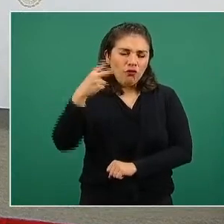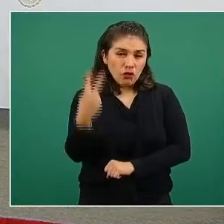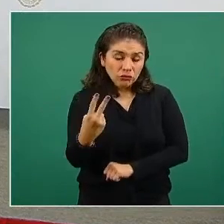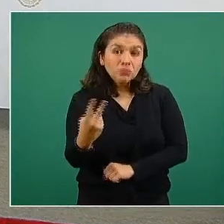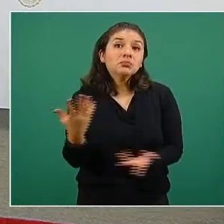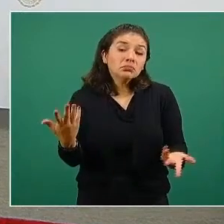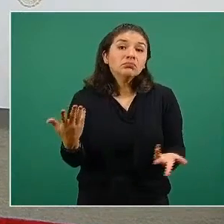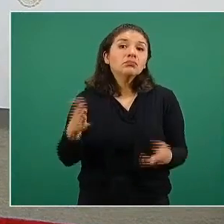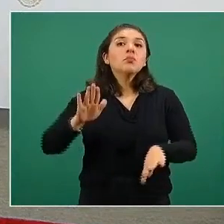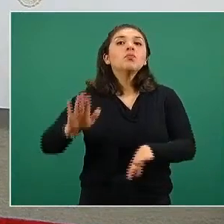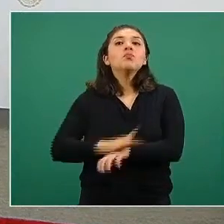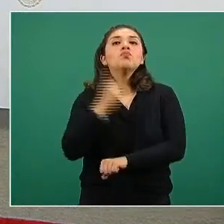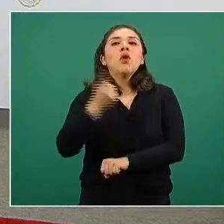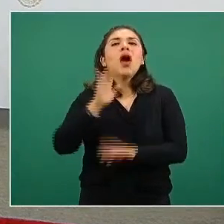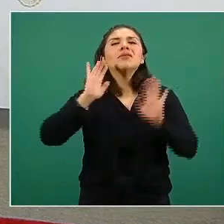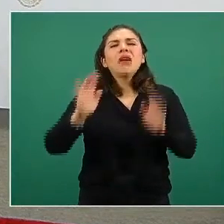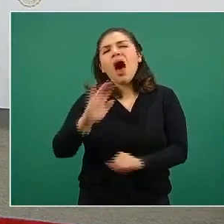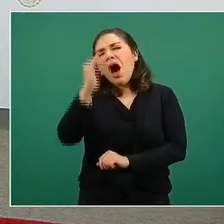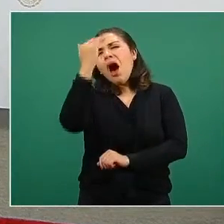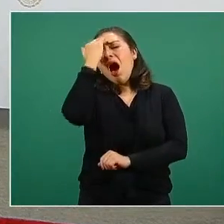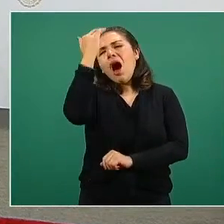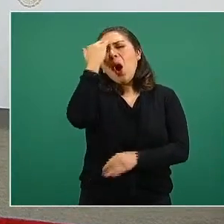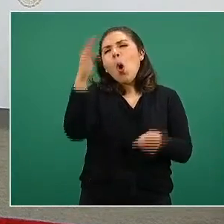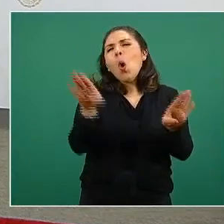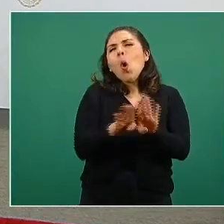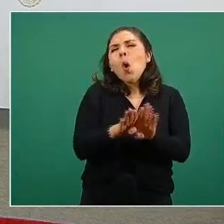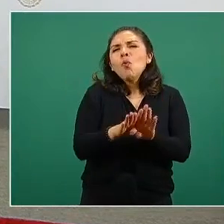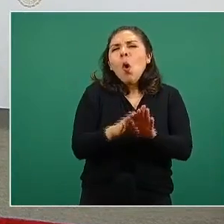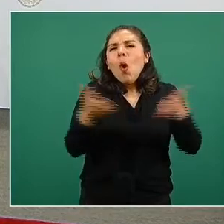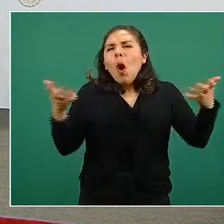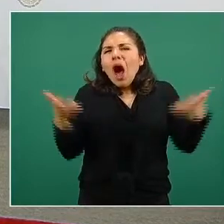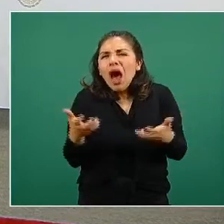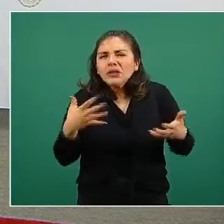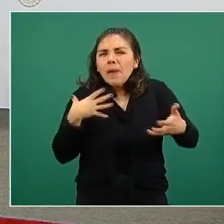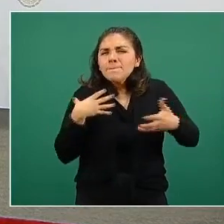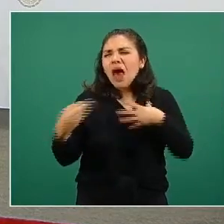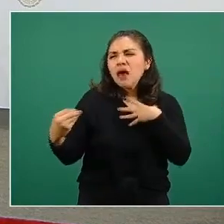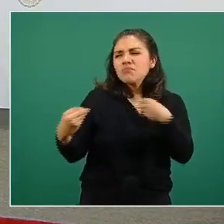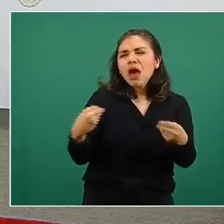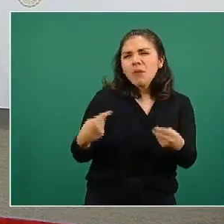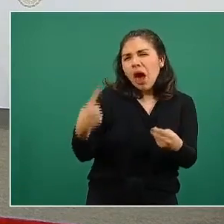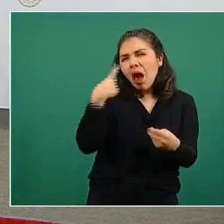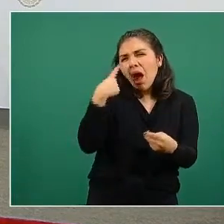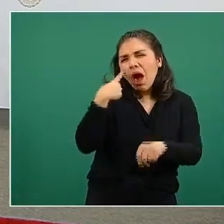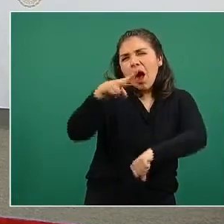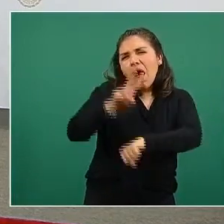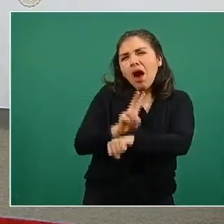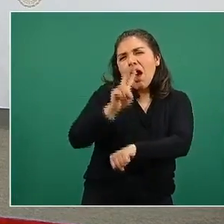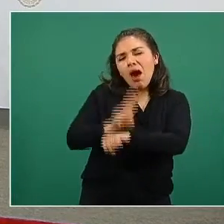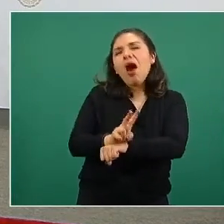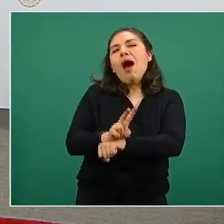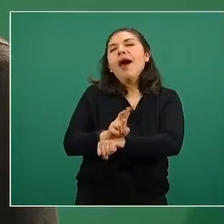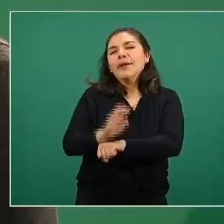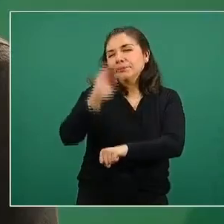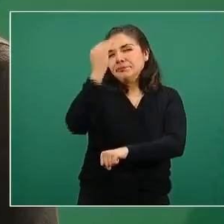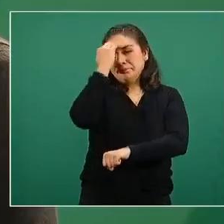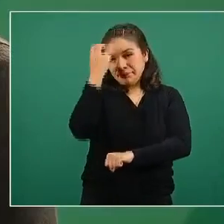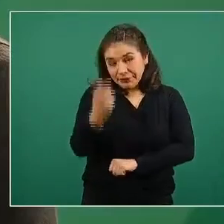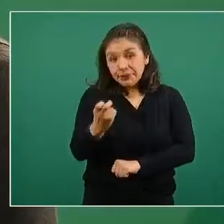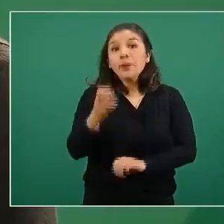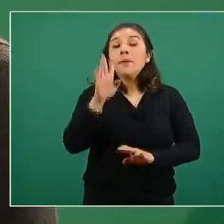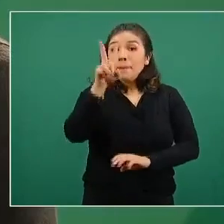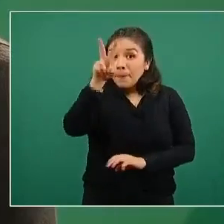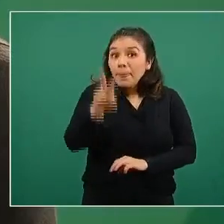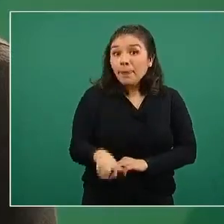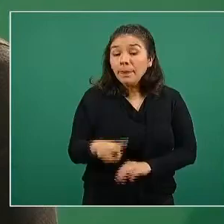SARS-CoV-2, dado el conocimiento de los mecanismos de transmisión que este virus tiene. Efectivamente, en